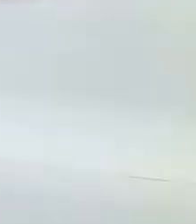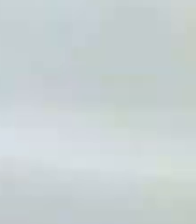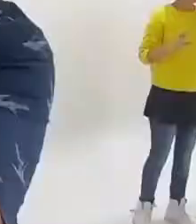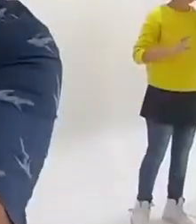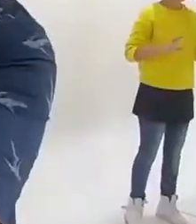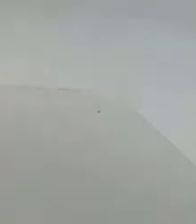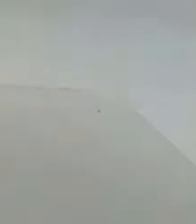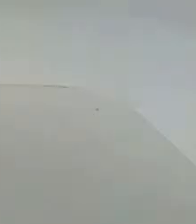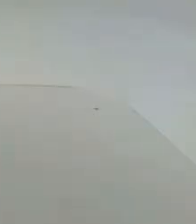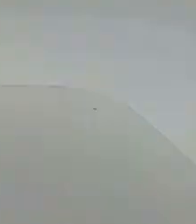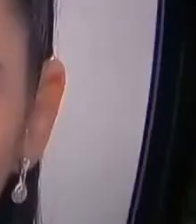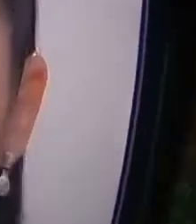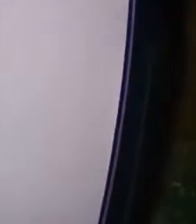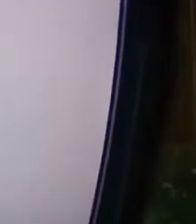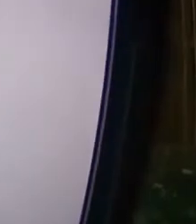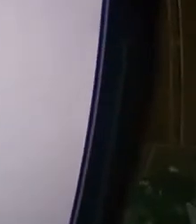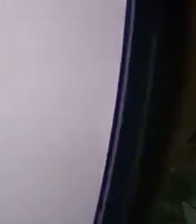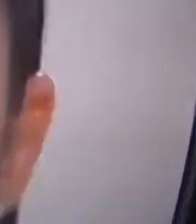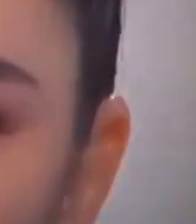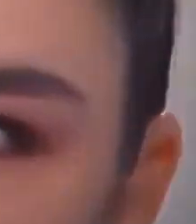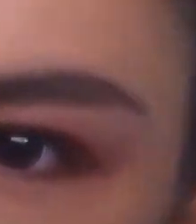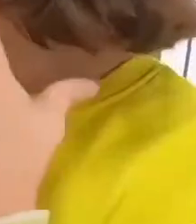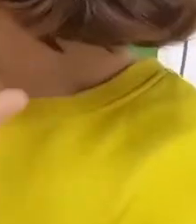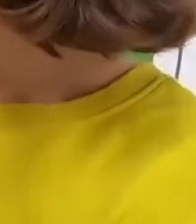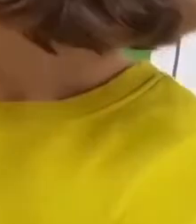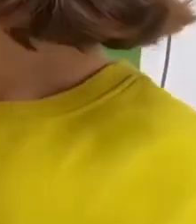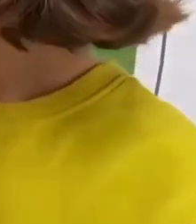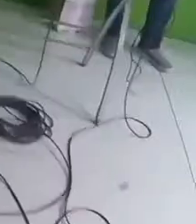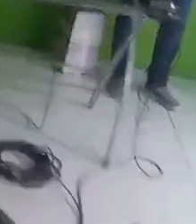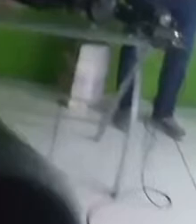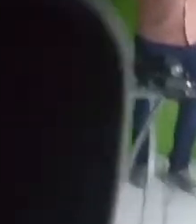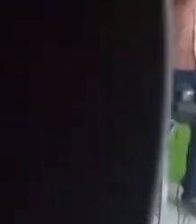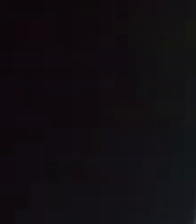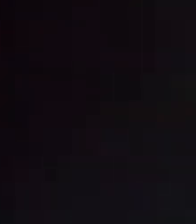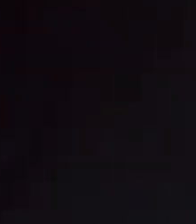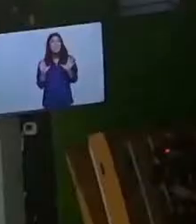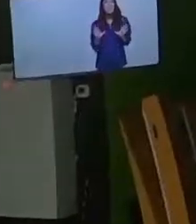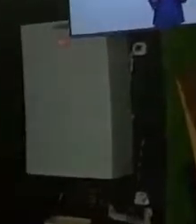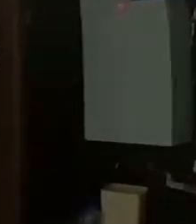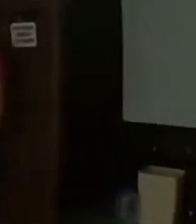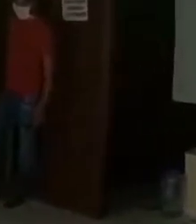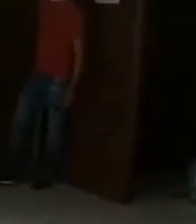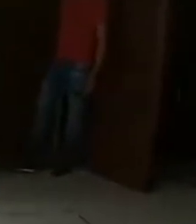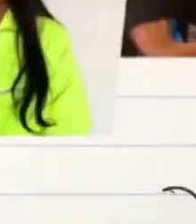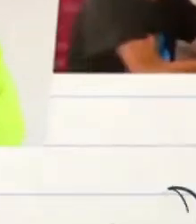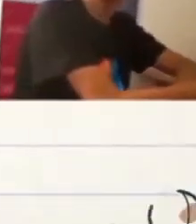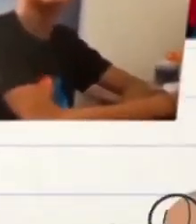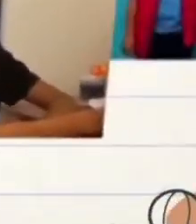intensamente. Es así como el Ministerio de Educación y TV Perú han